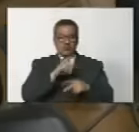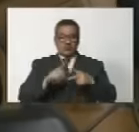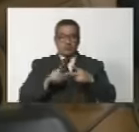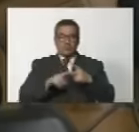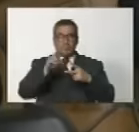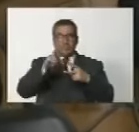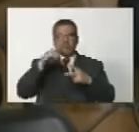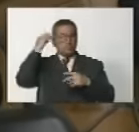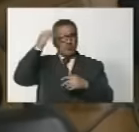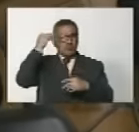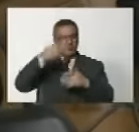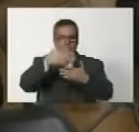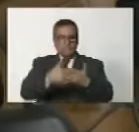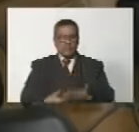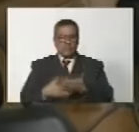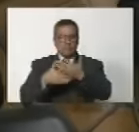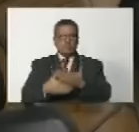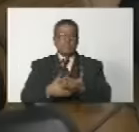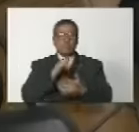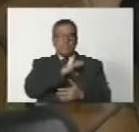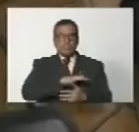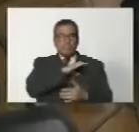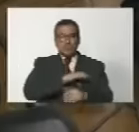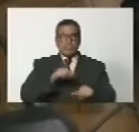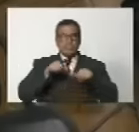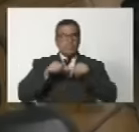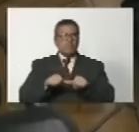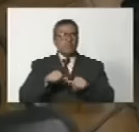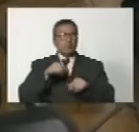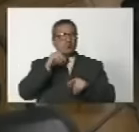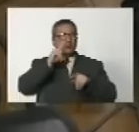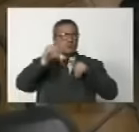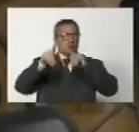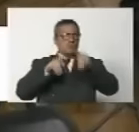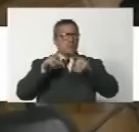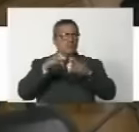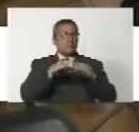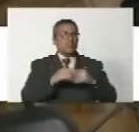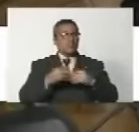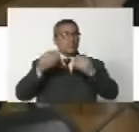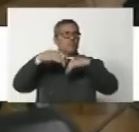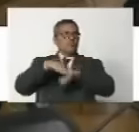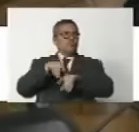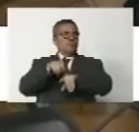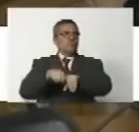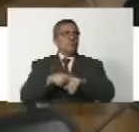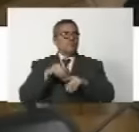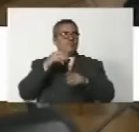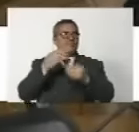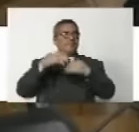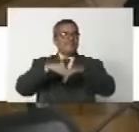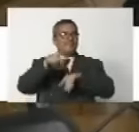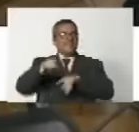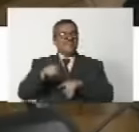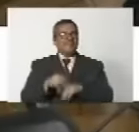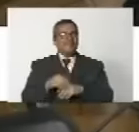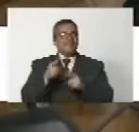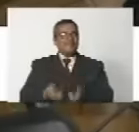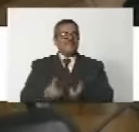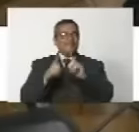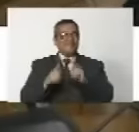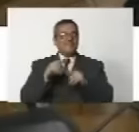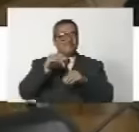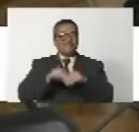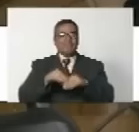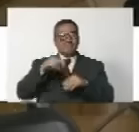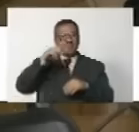Segundo, considerar el informe presentado por la Comisión Permanente Política Exterior, Soberanía e Integración, mediante el cual se autoriza al